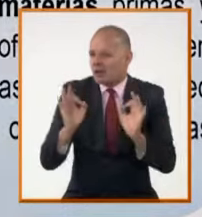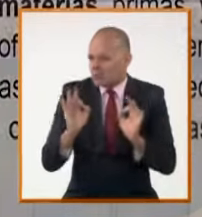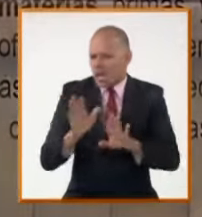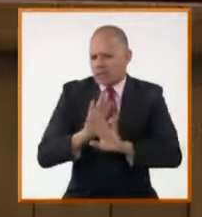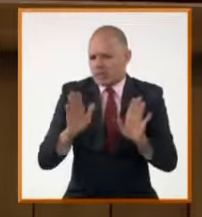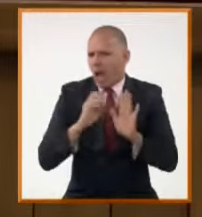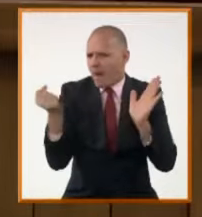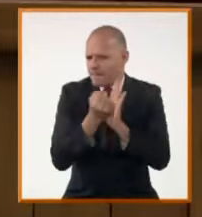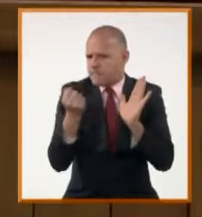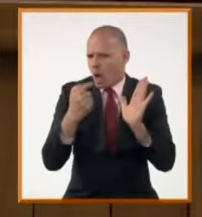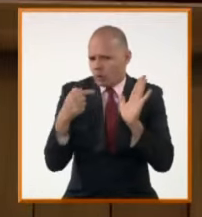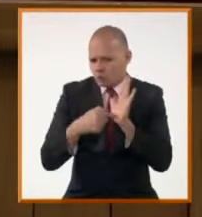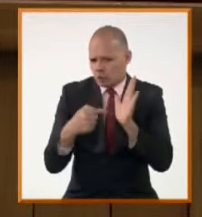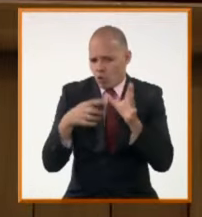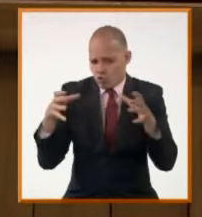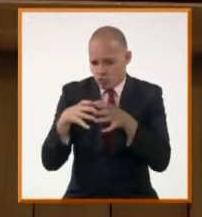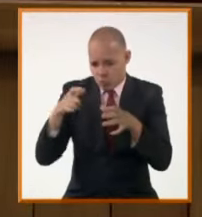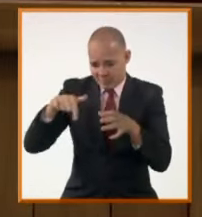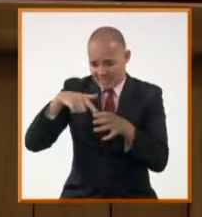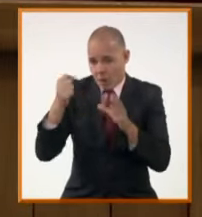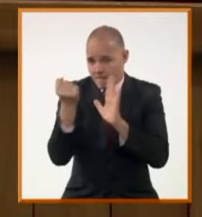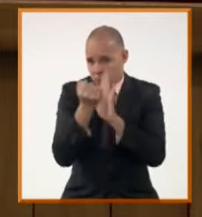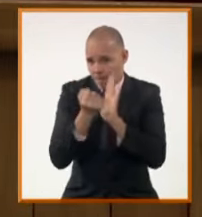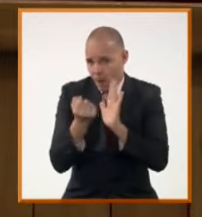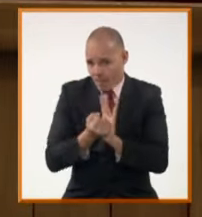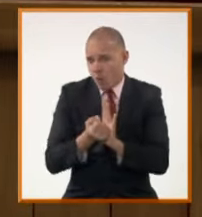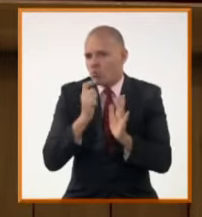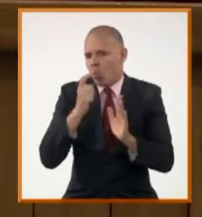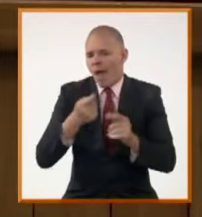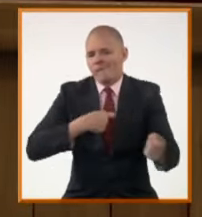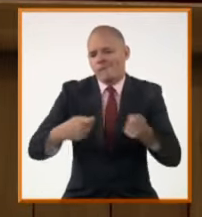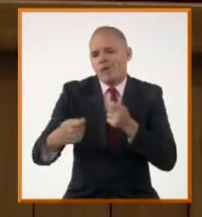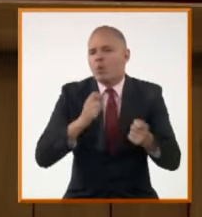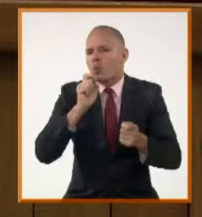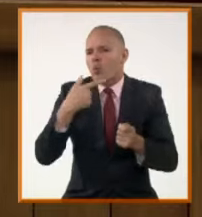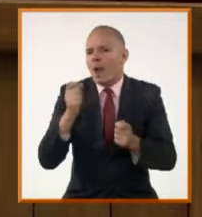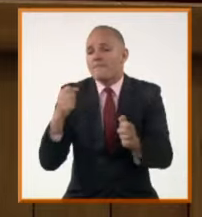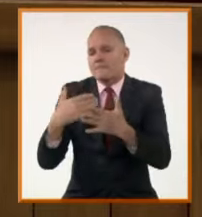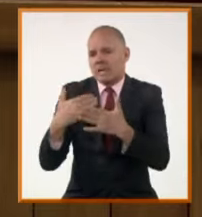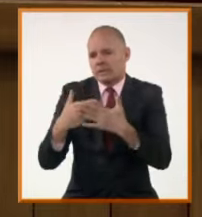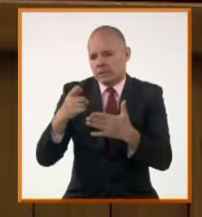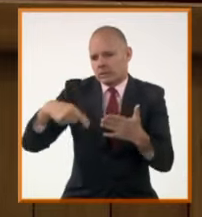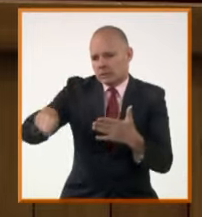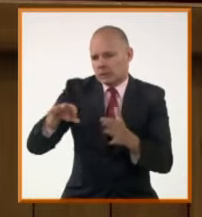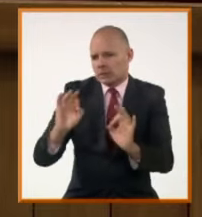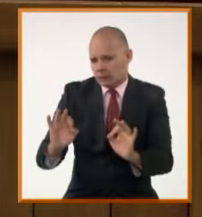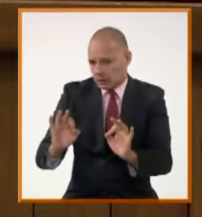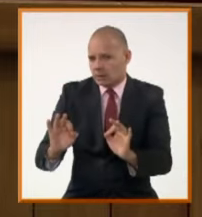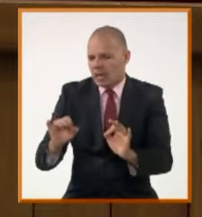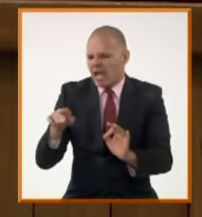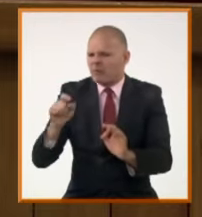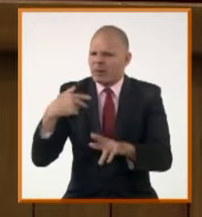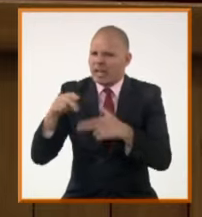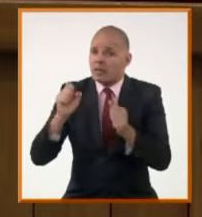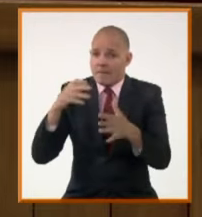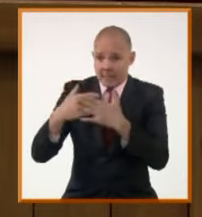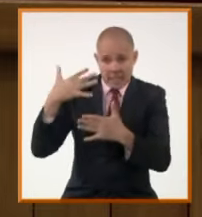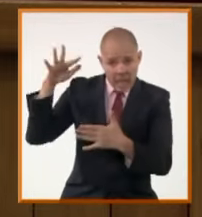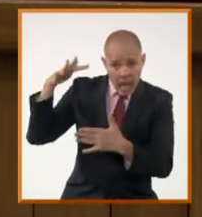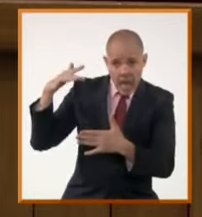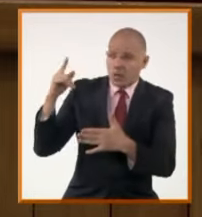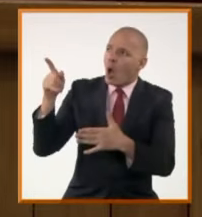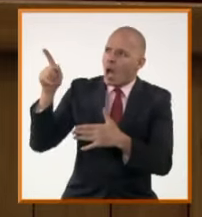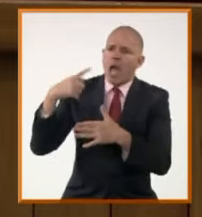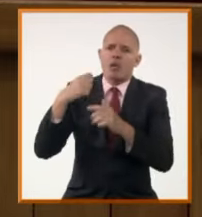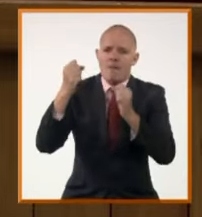aprobado en el Comité Ejecutivo varios negocios con empresas que se radicarán en el país para la